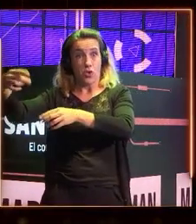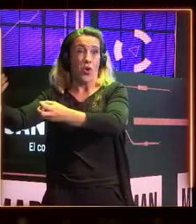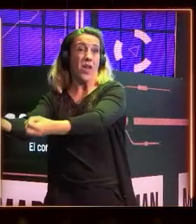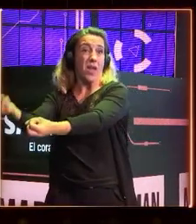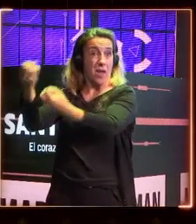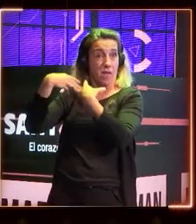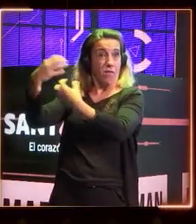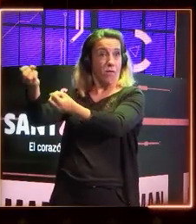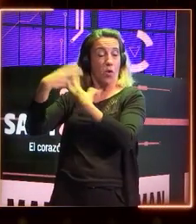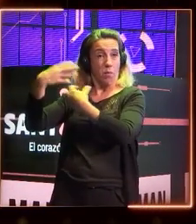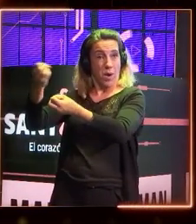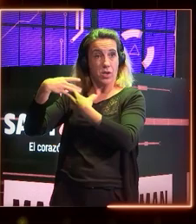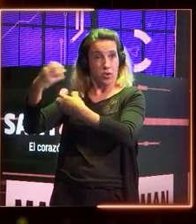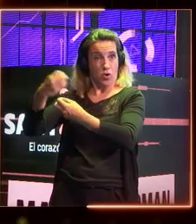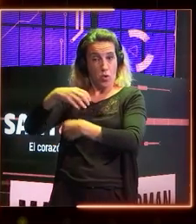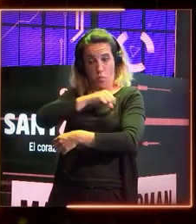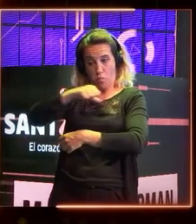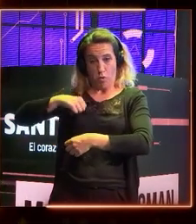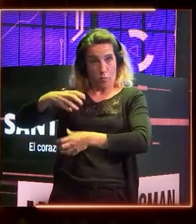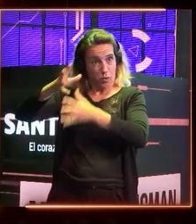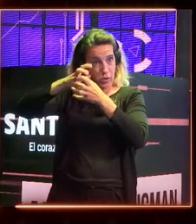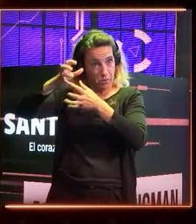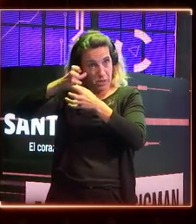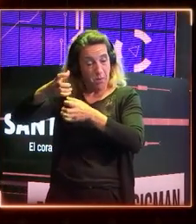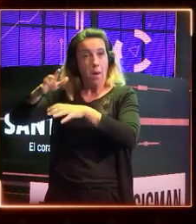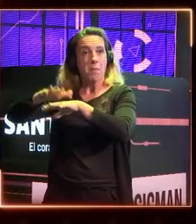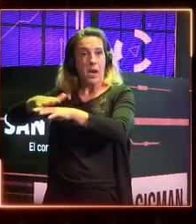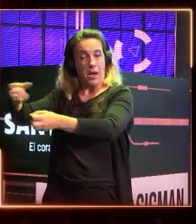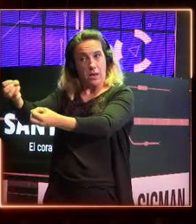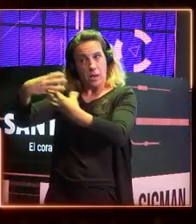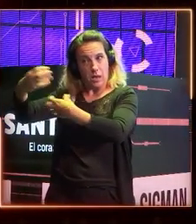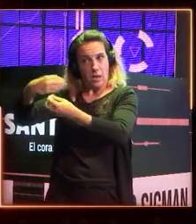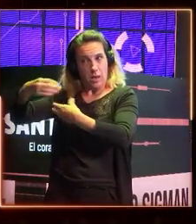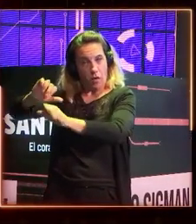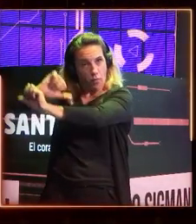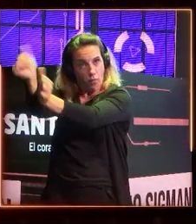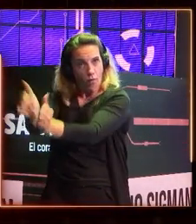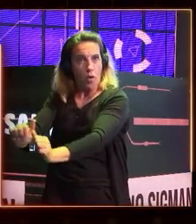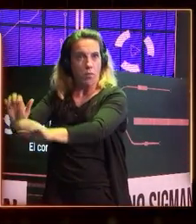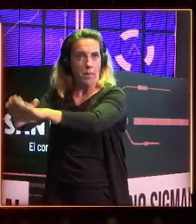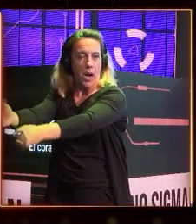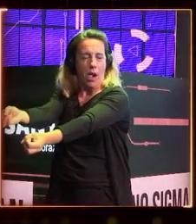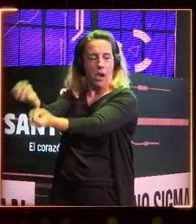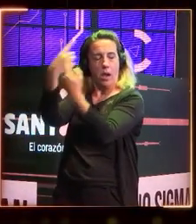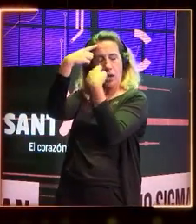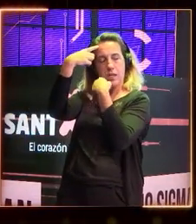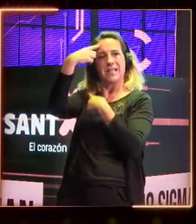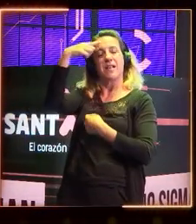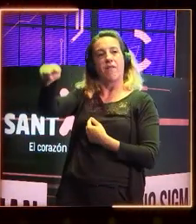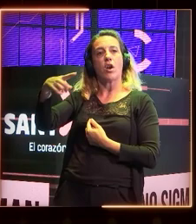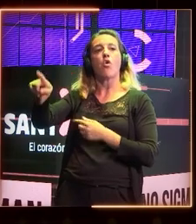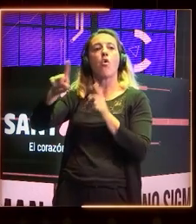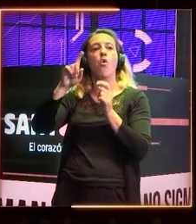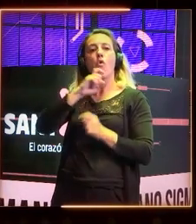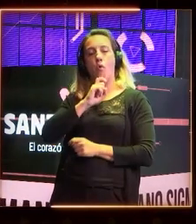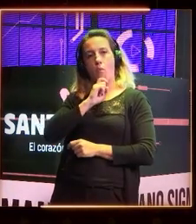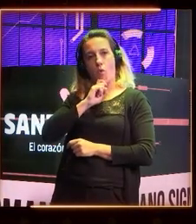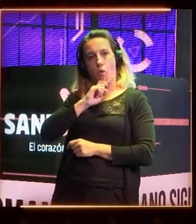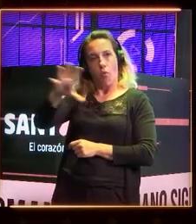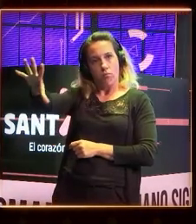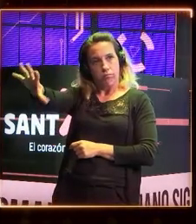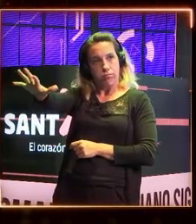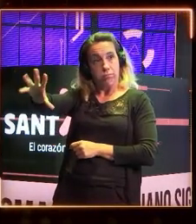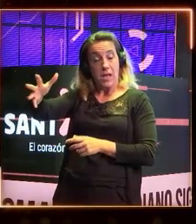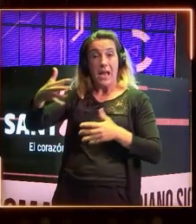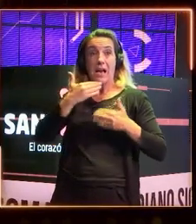propioceptiva donde reportan su estado de contracciones para informarme Cómo está mi cuerpo y eso forma parte a través de una enorme red neuronal que es